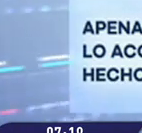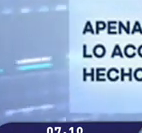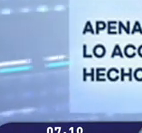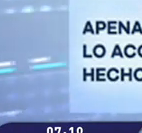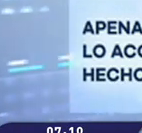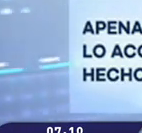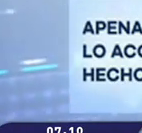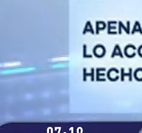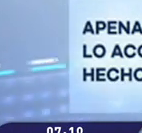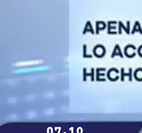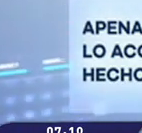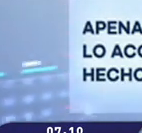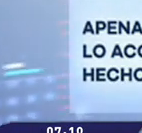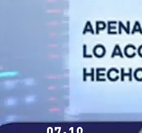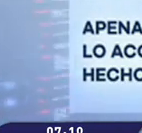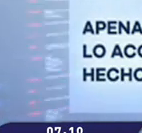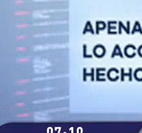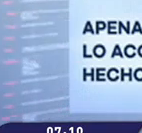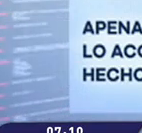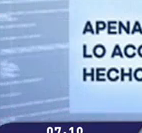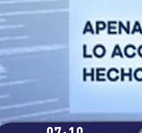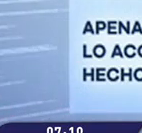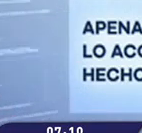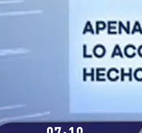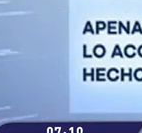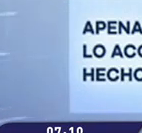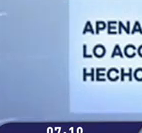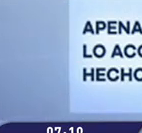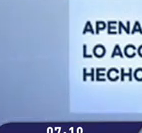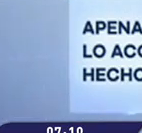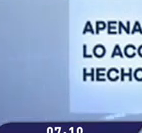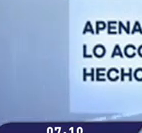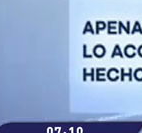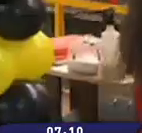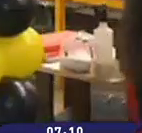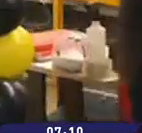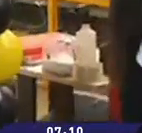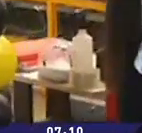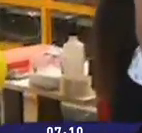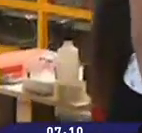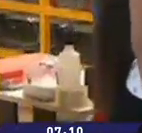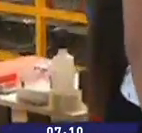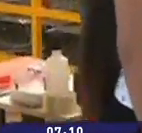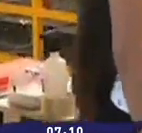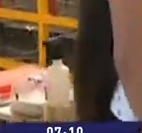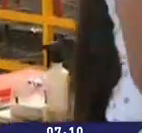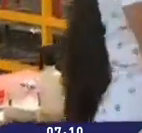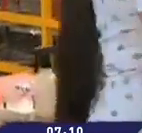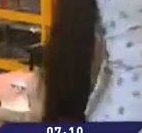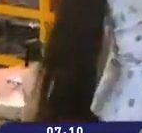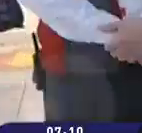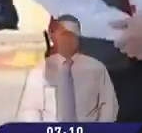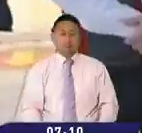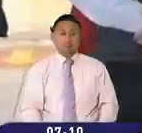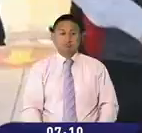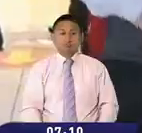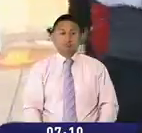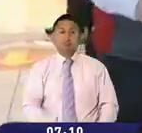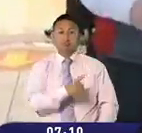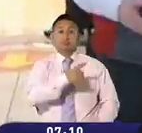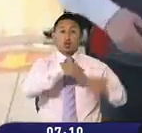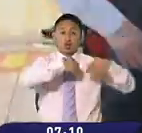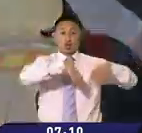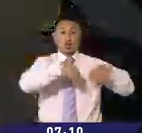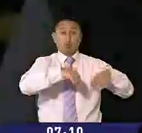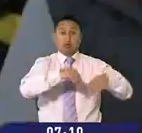se disponga, el centro lo acogerá inmediatamente. En supermercados también cumplen con la disposición, afirman. En algún